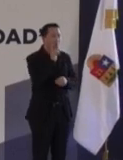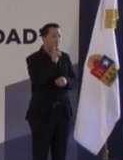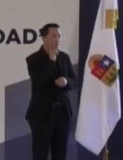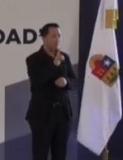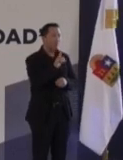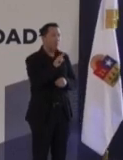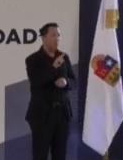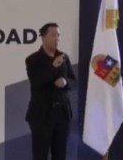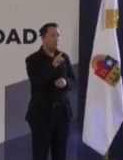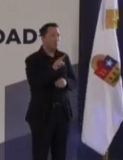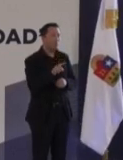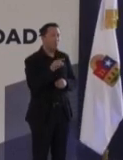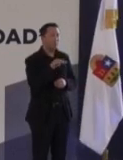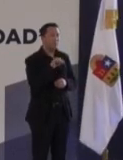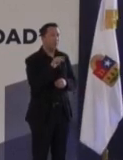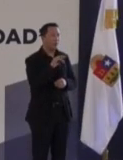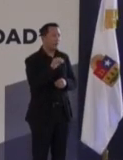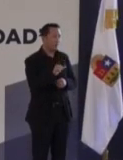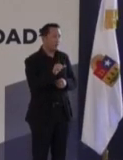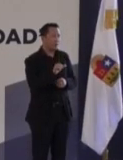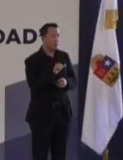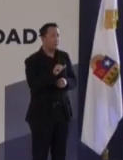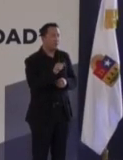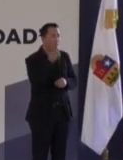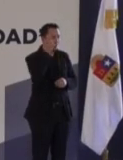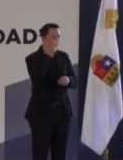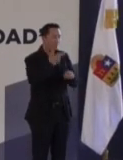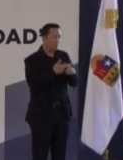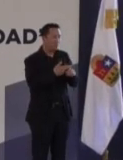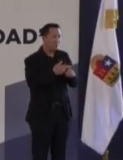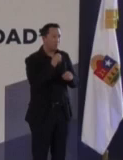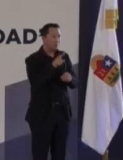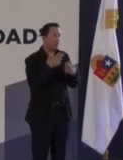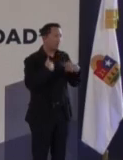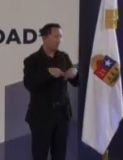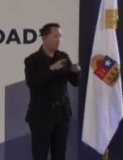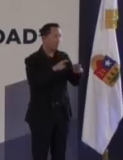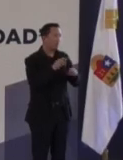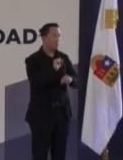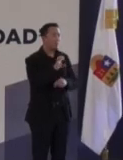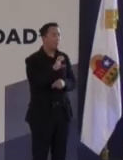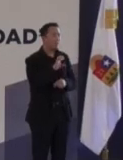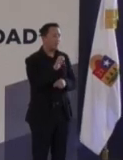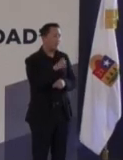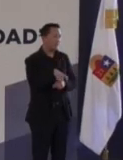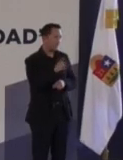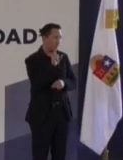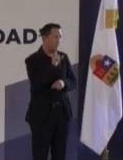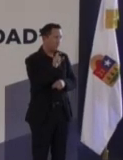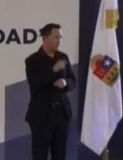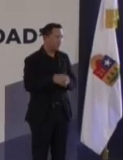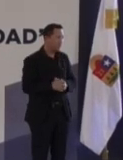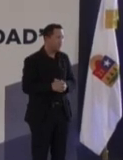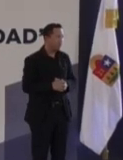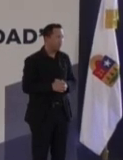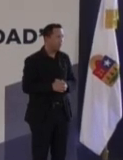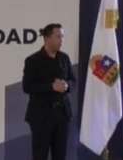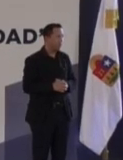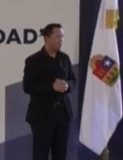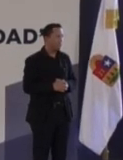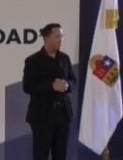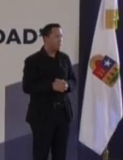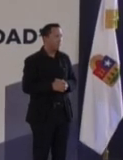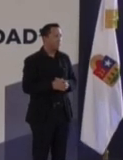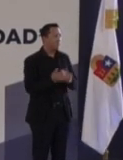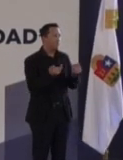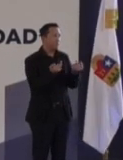Abushapki, en representación de la maestra Ana Isabel Vázquez Jiménez, secretaria de Educación. Muchísimas gracias, maestra, doctora.